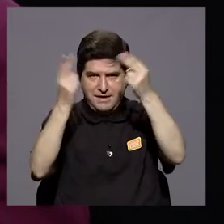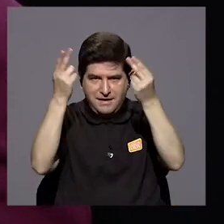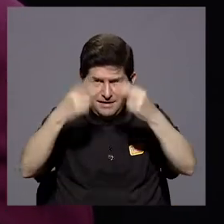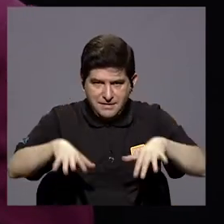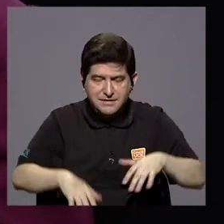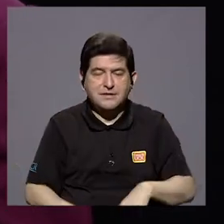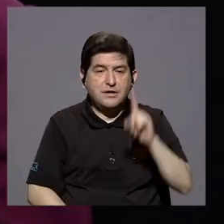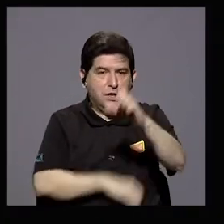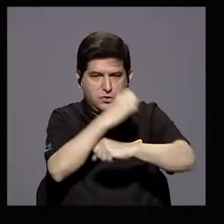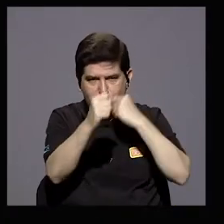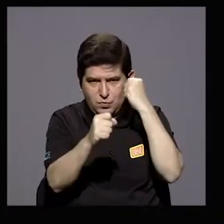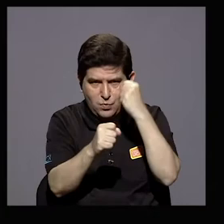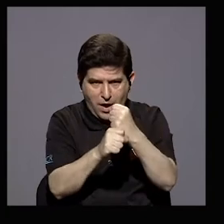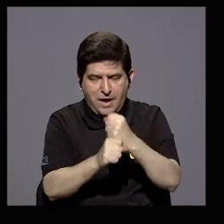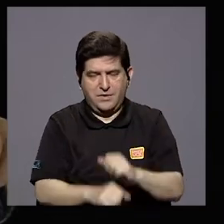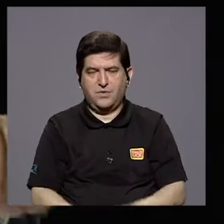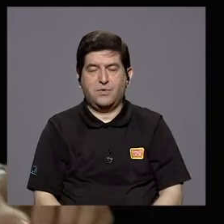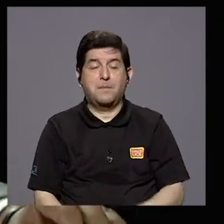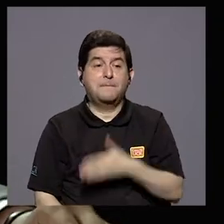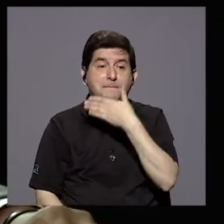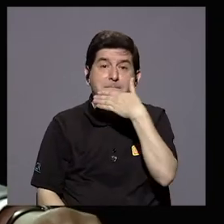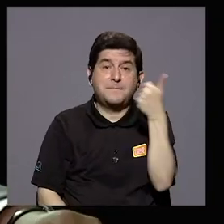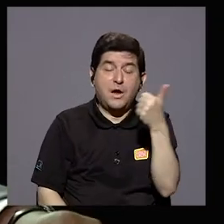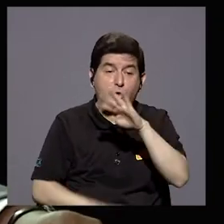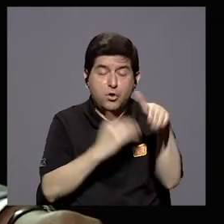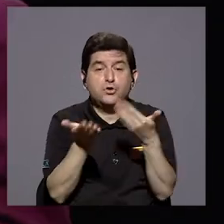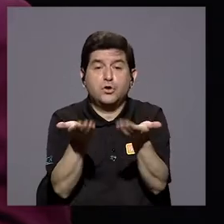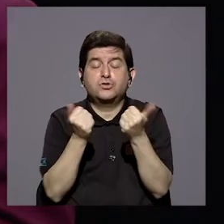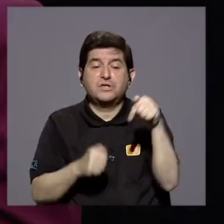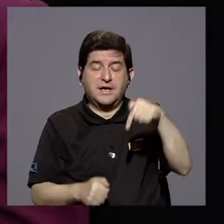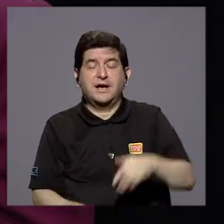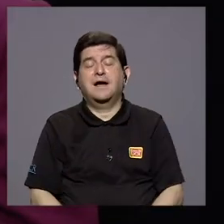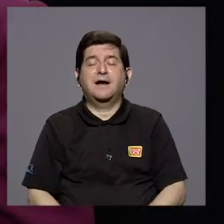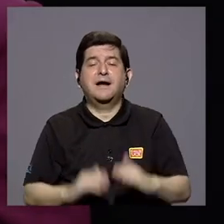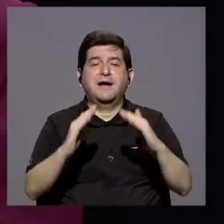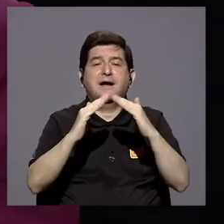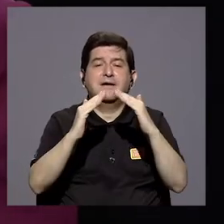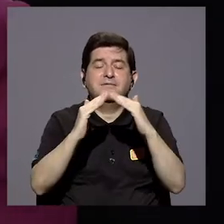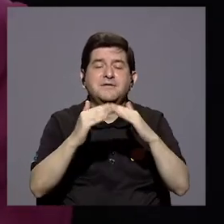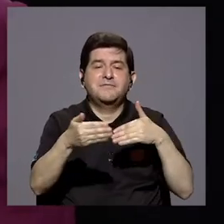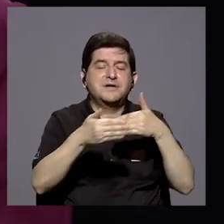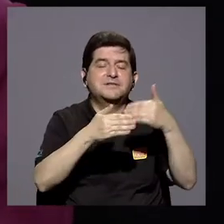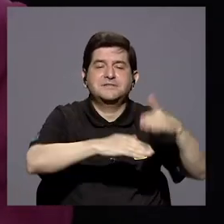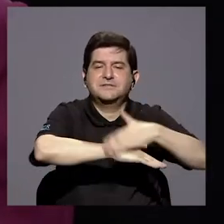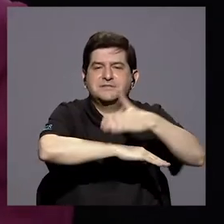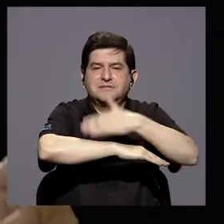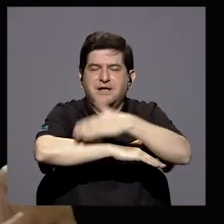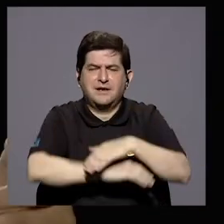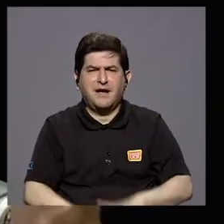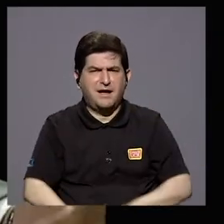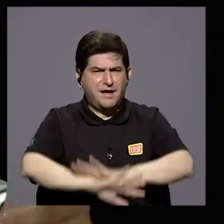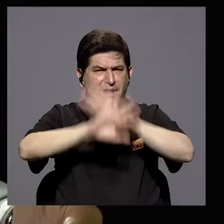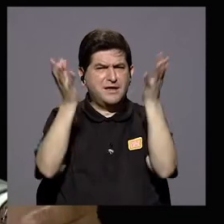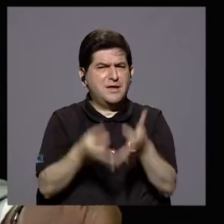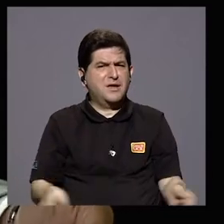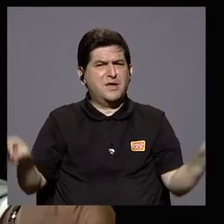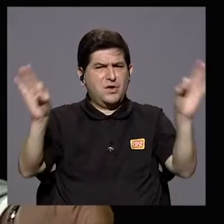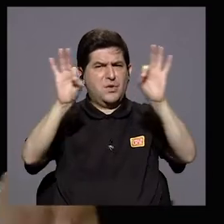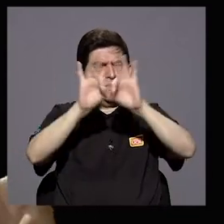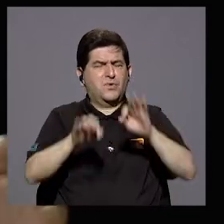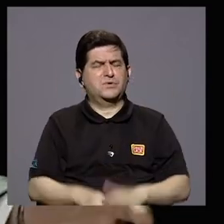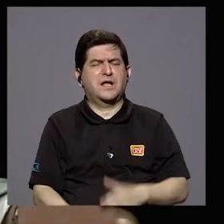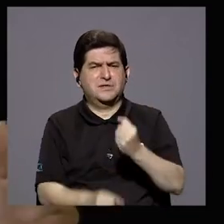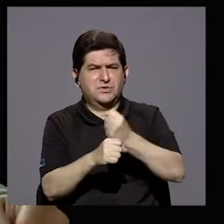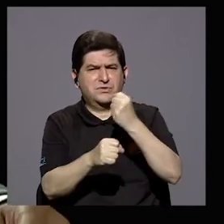de un año. Y eso podría mejorar porque todos quieren vivir cerca de la costa. En términos de transparencia, es muy importante la labor que realizan